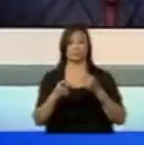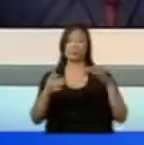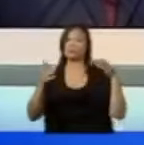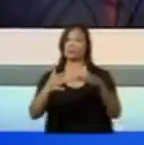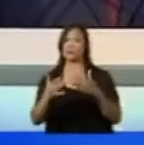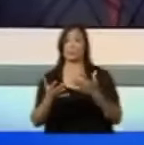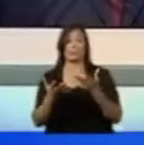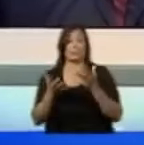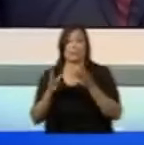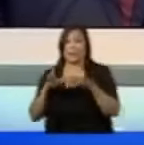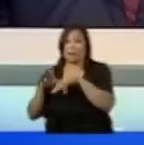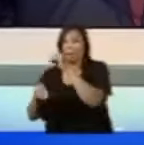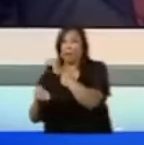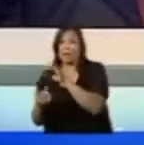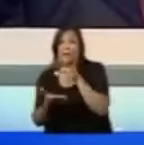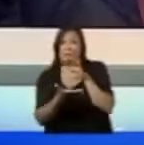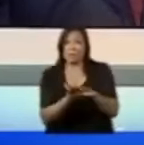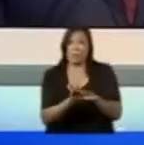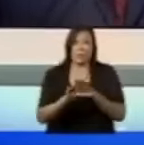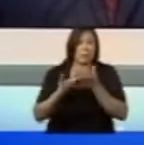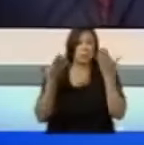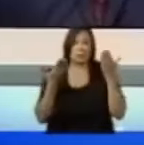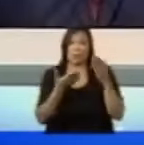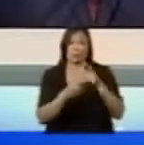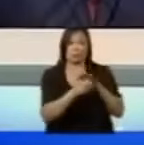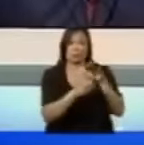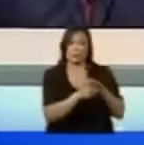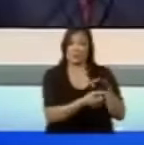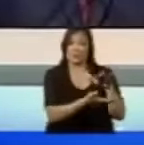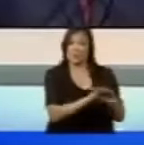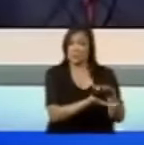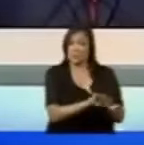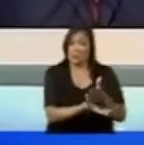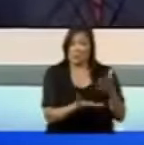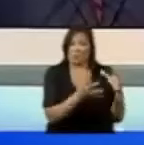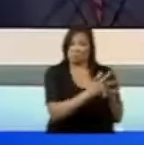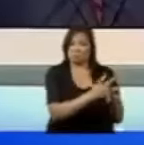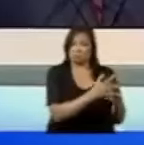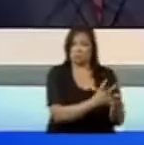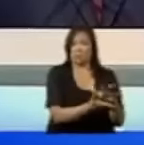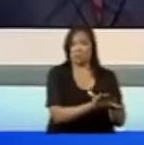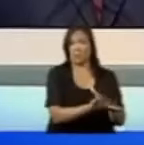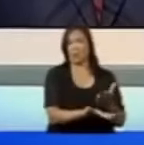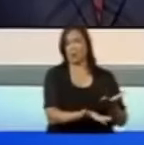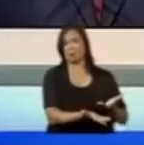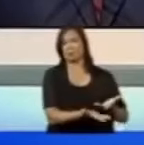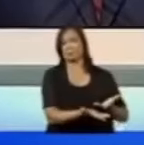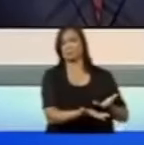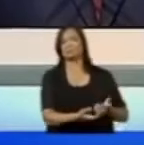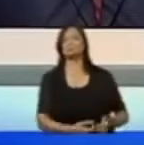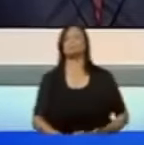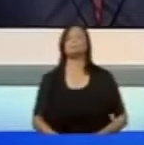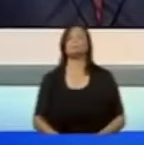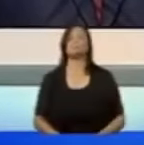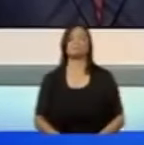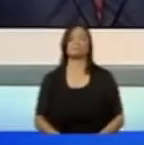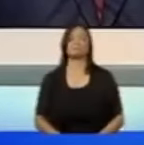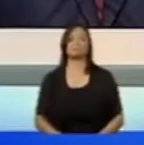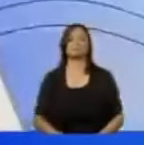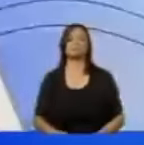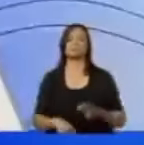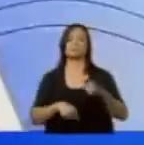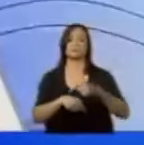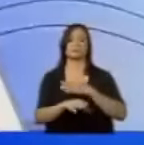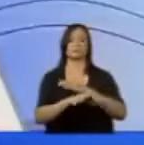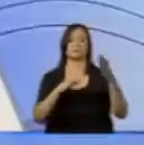de estudiantes que han quedado fuera de las aulas por no tener espacio para estudiar. Ha concluido